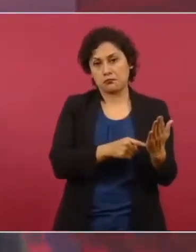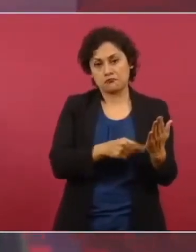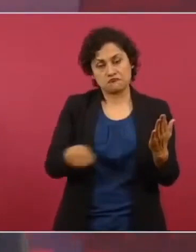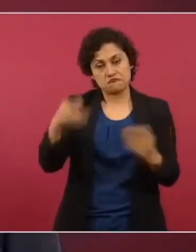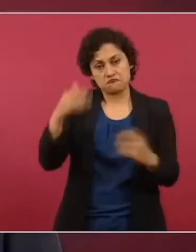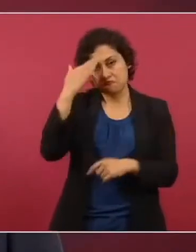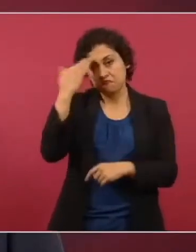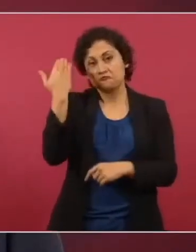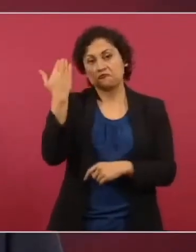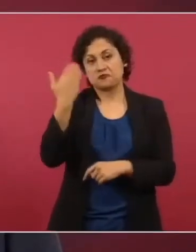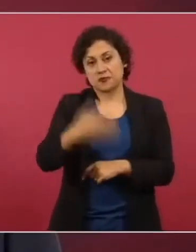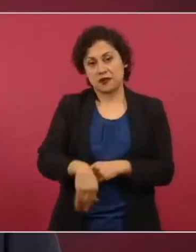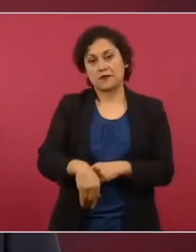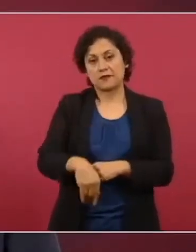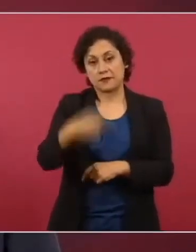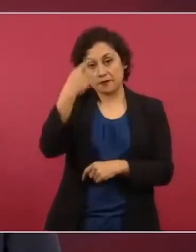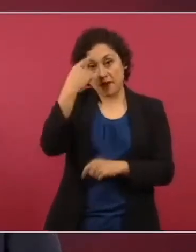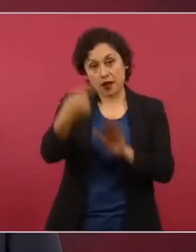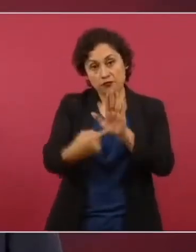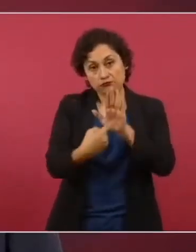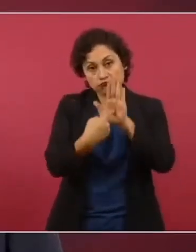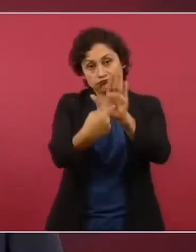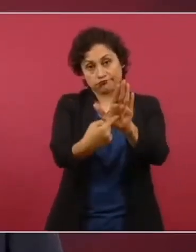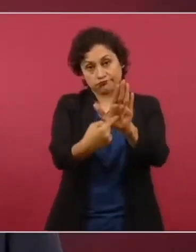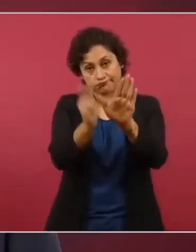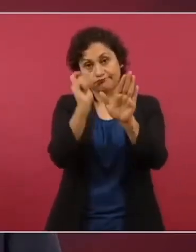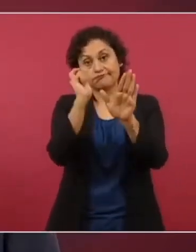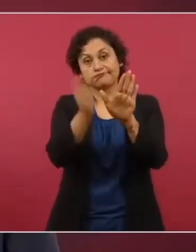para demostrar que